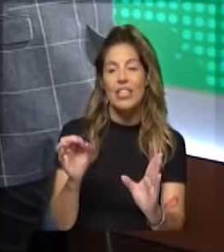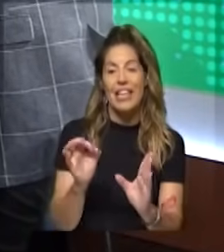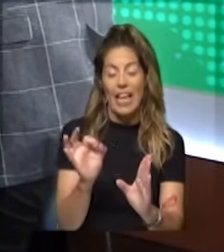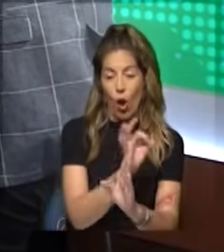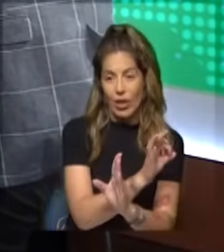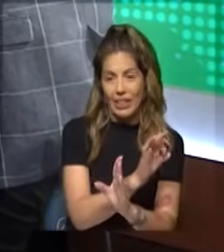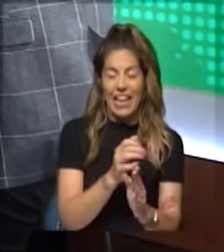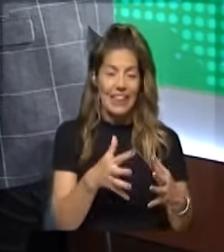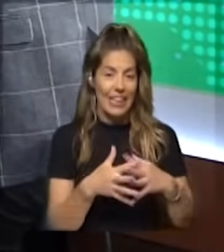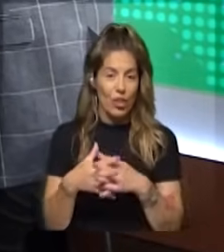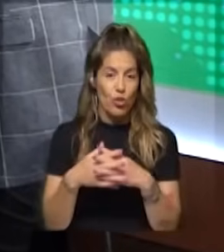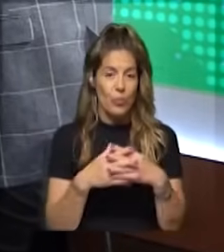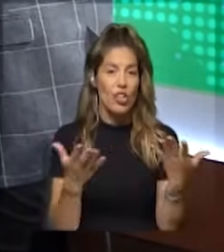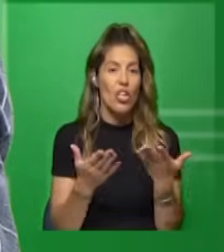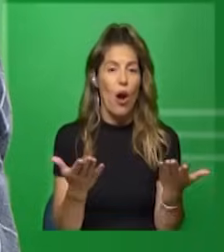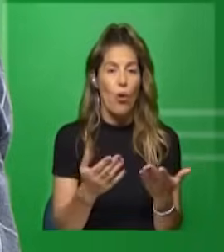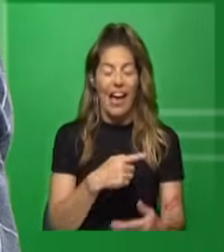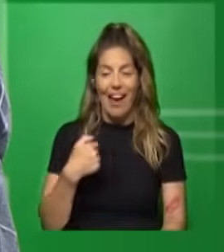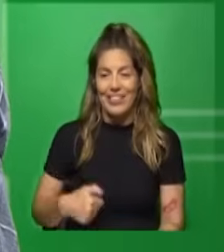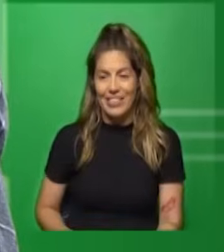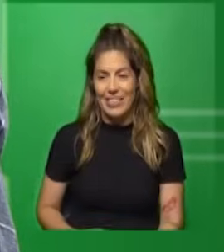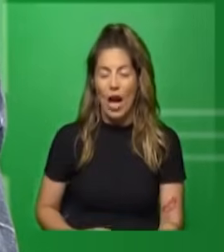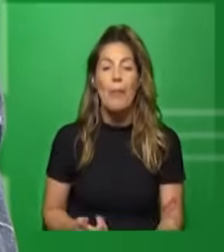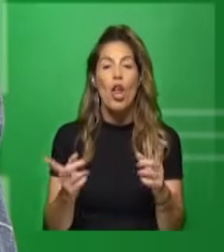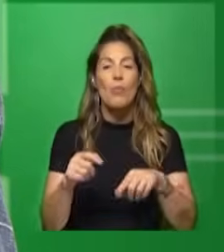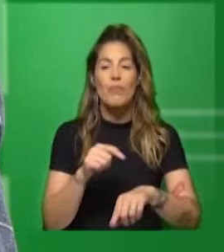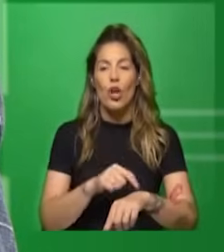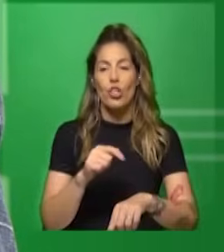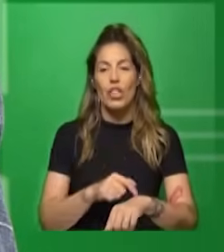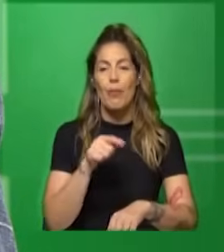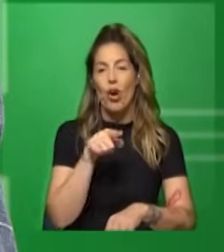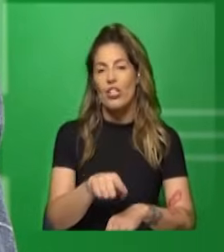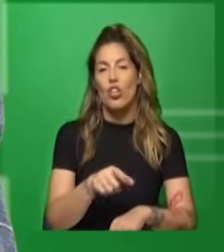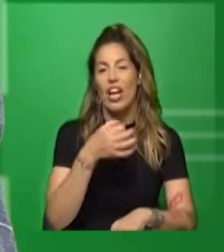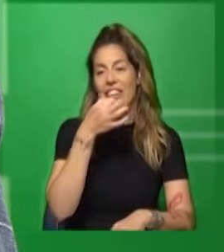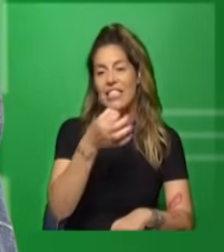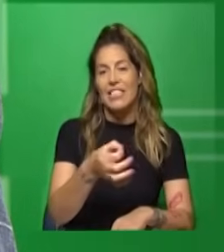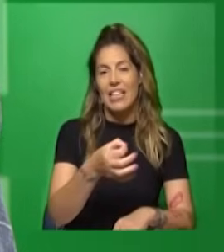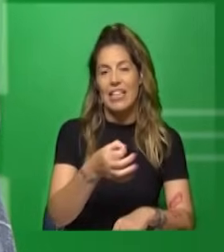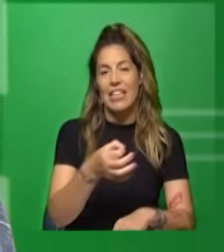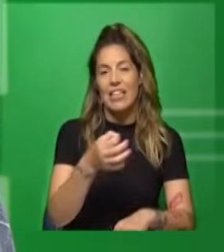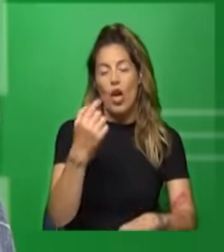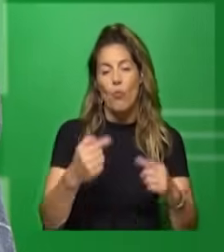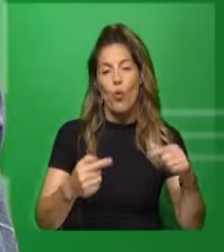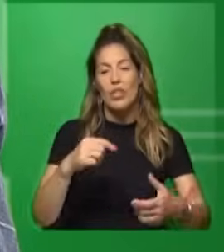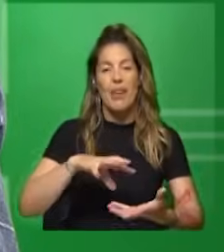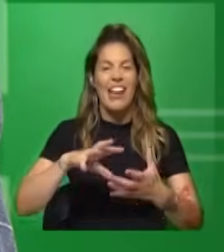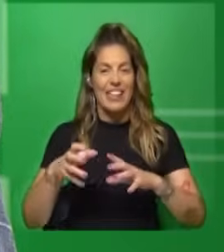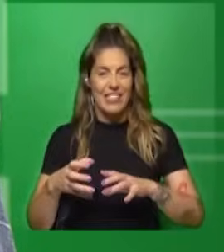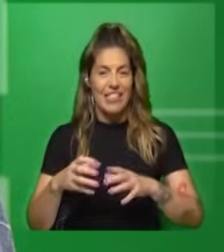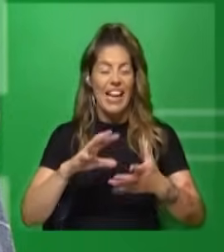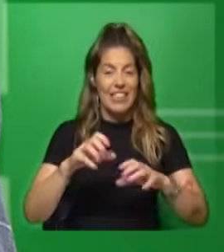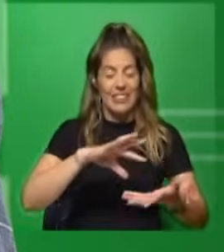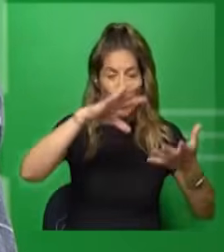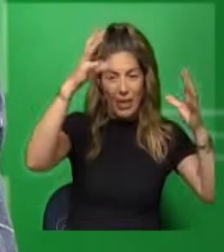Oriente, de Estados Unidos a China, pero tiene simultáneamente eso que algunos llaman las múltiples crisis. La crisis